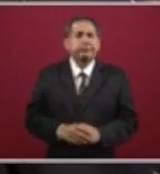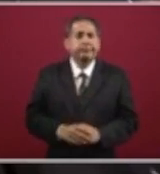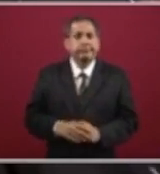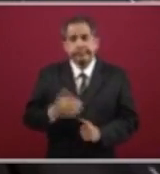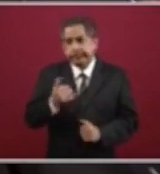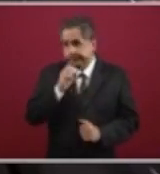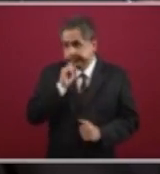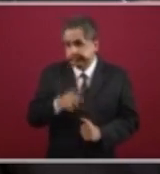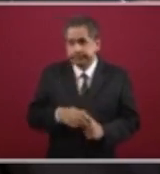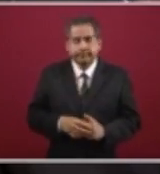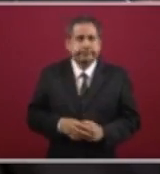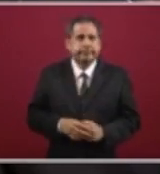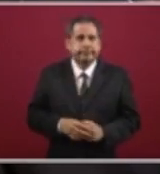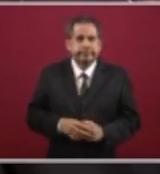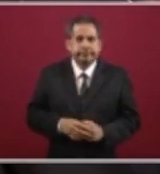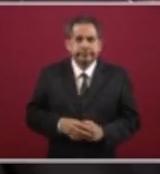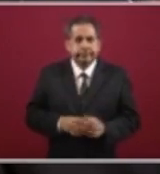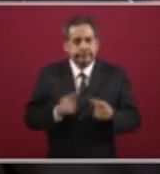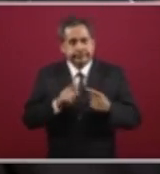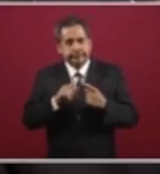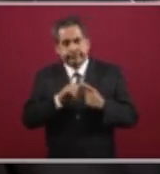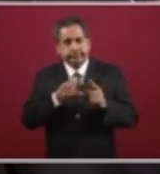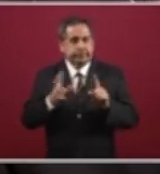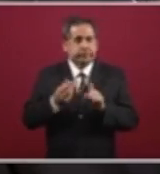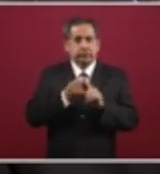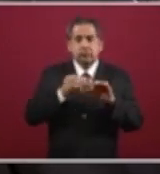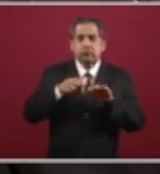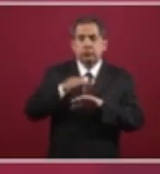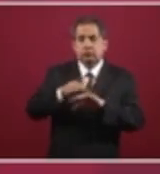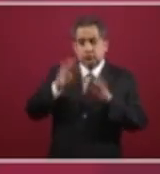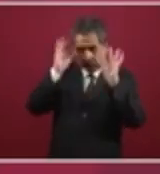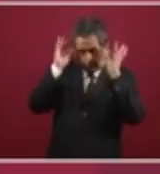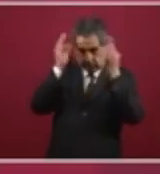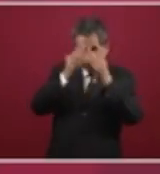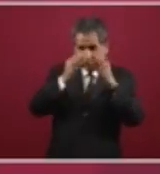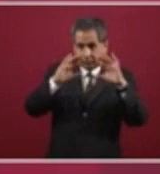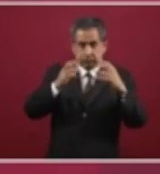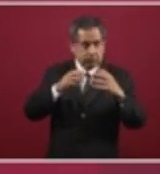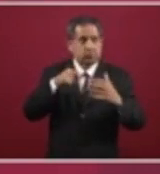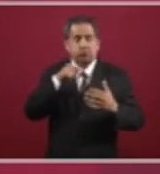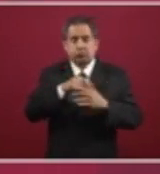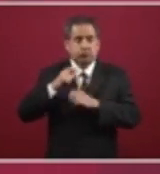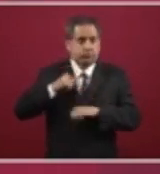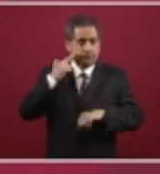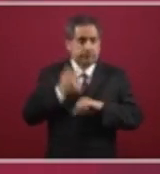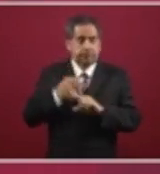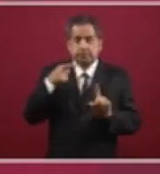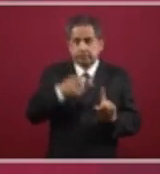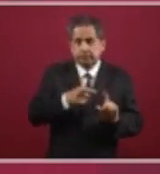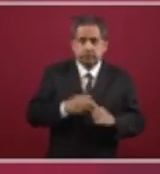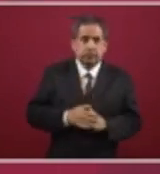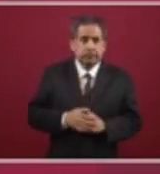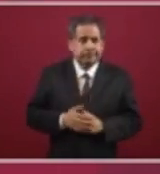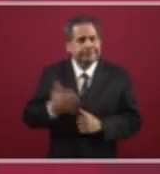y todo lo que tiene que ver con aduana estaba muy podrido,